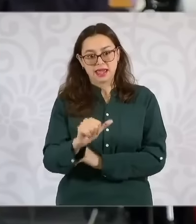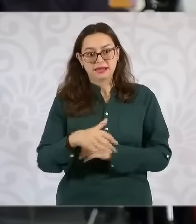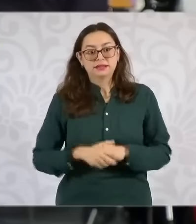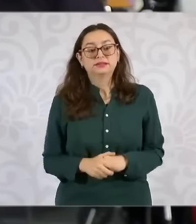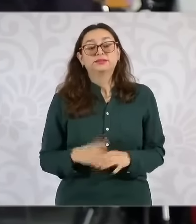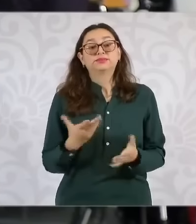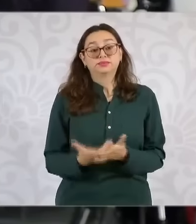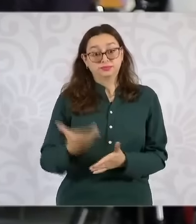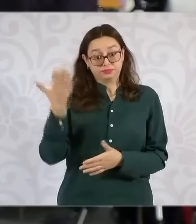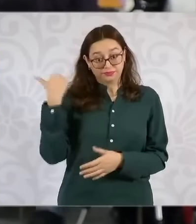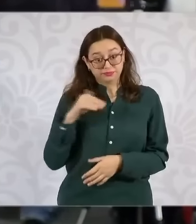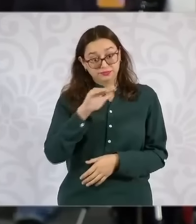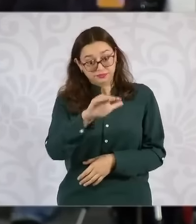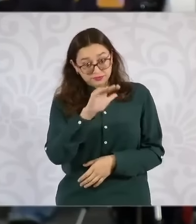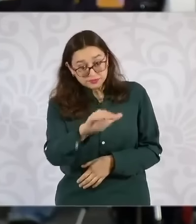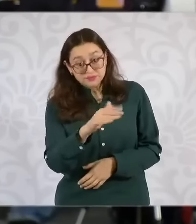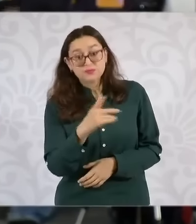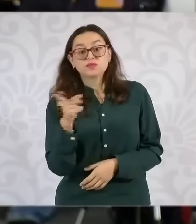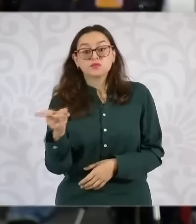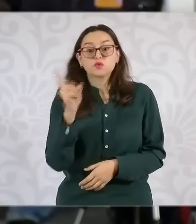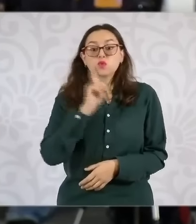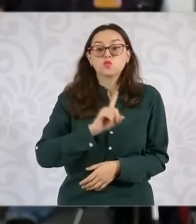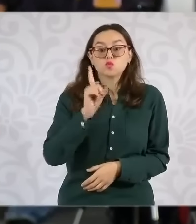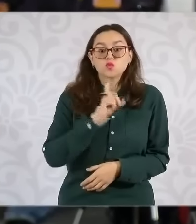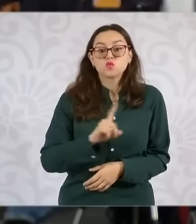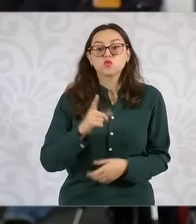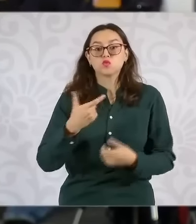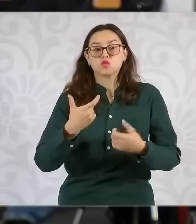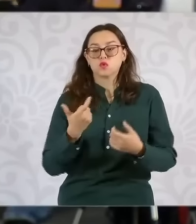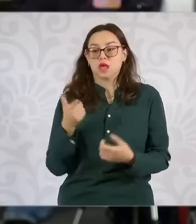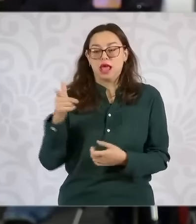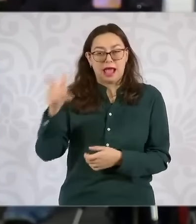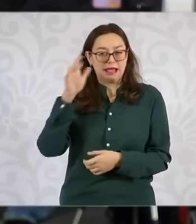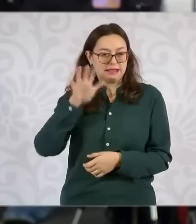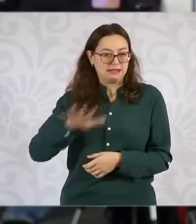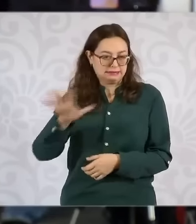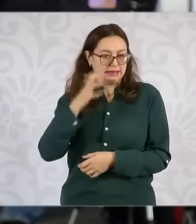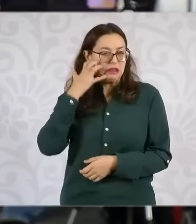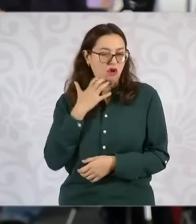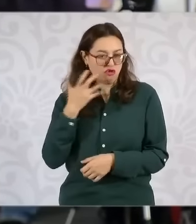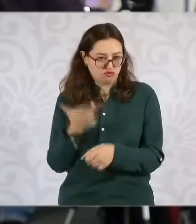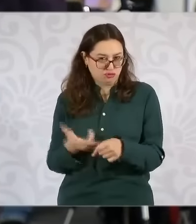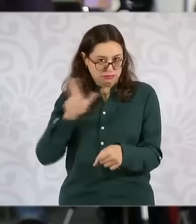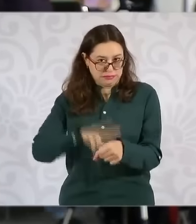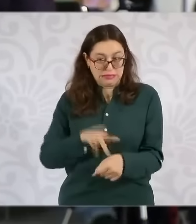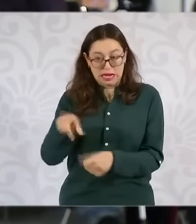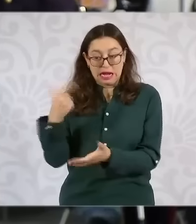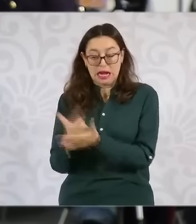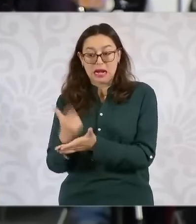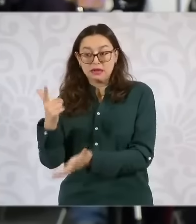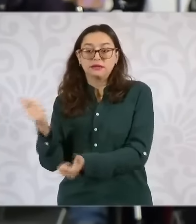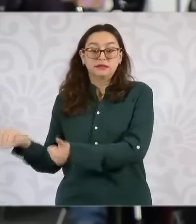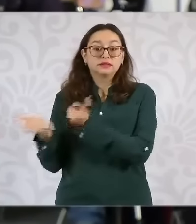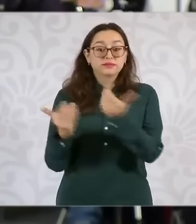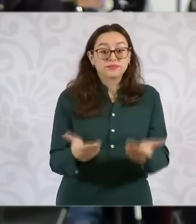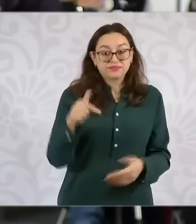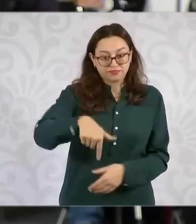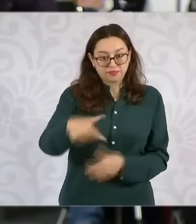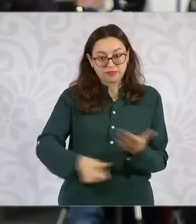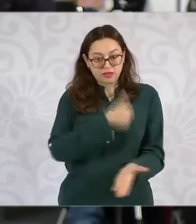del traslado de esta chica que estuvo muy grave en el Hospital de León y la trasladaron al Hospital Siglo XXI del